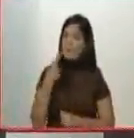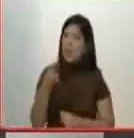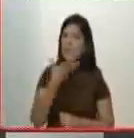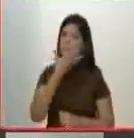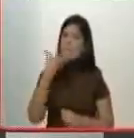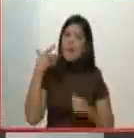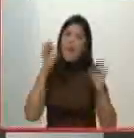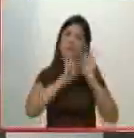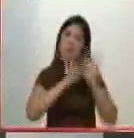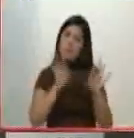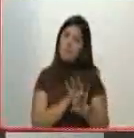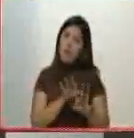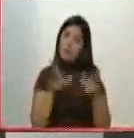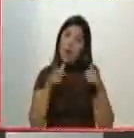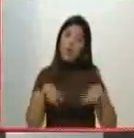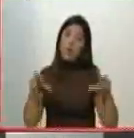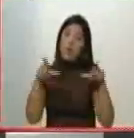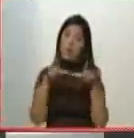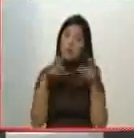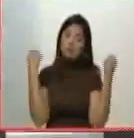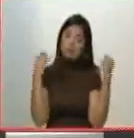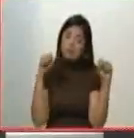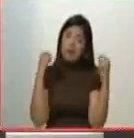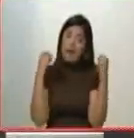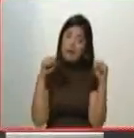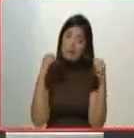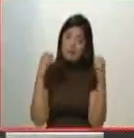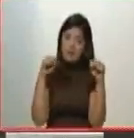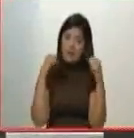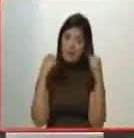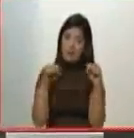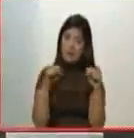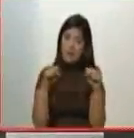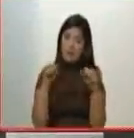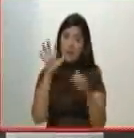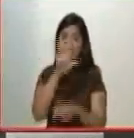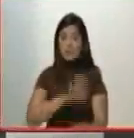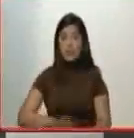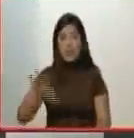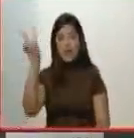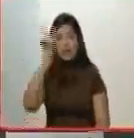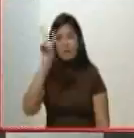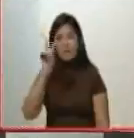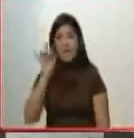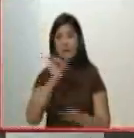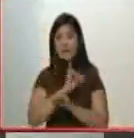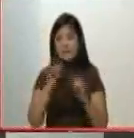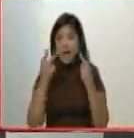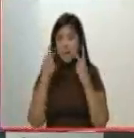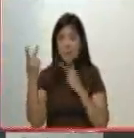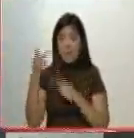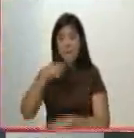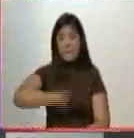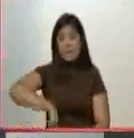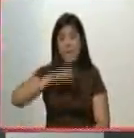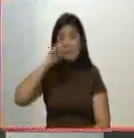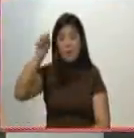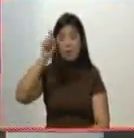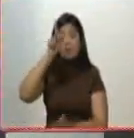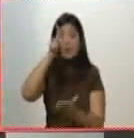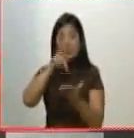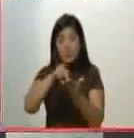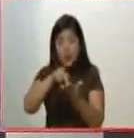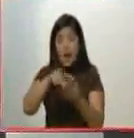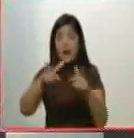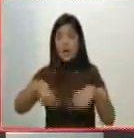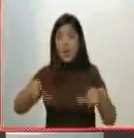de crear centros de entrenamiento en todo el país. Bueno, ya vemos que el presidente Nicolás Maduro está llegando al lugar